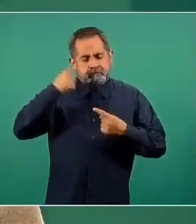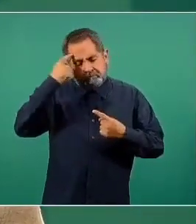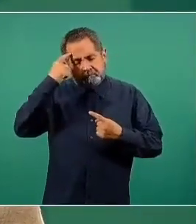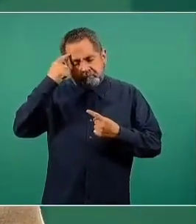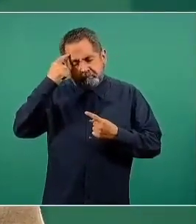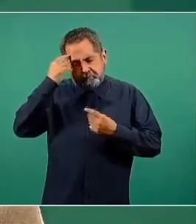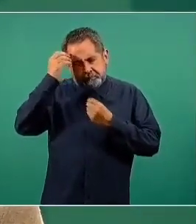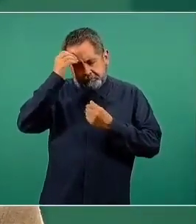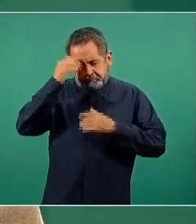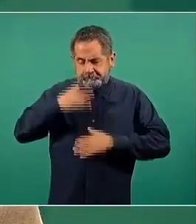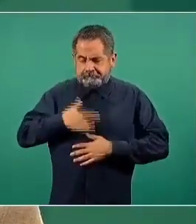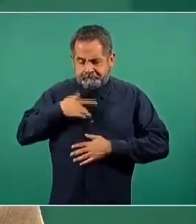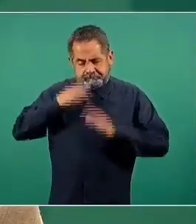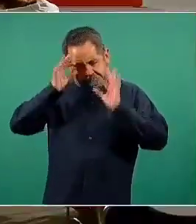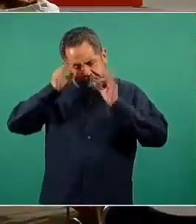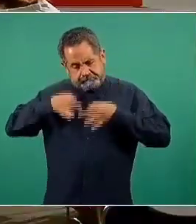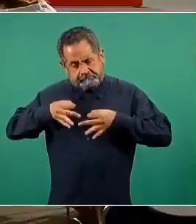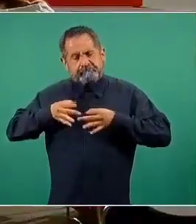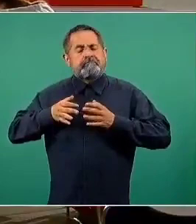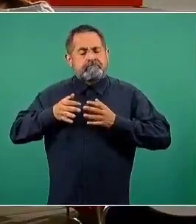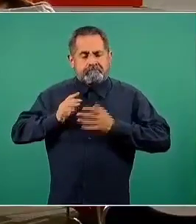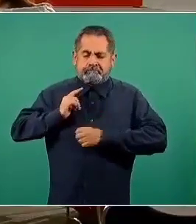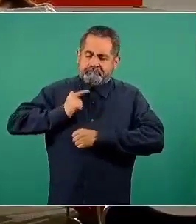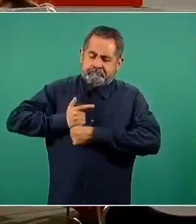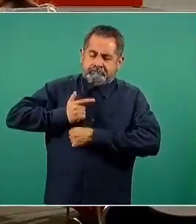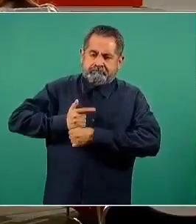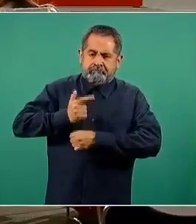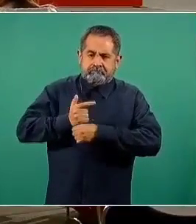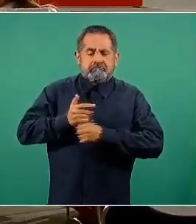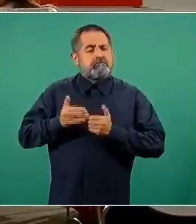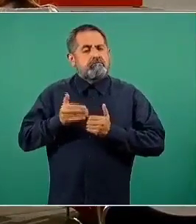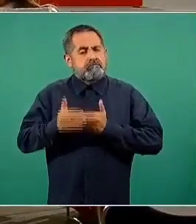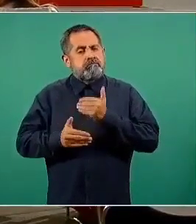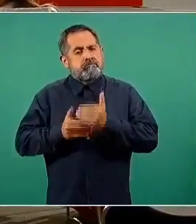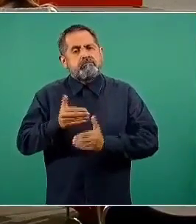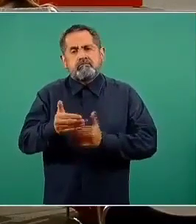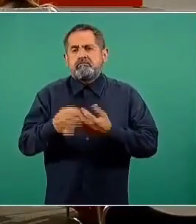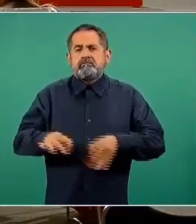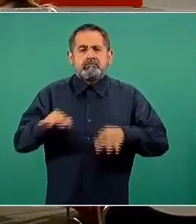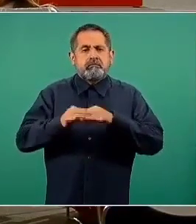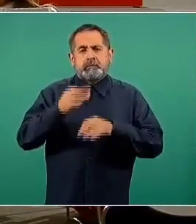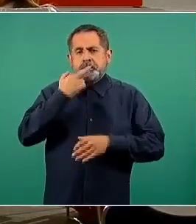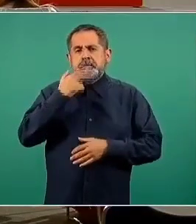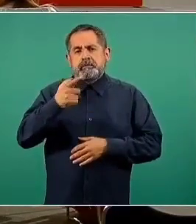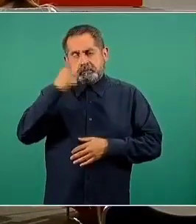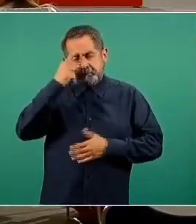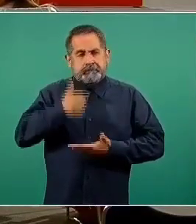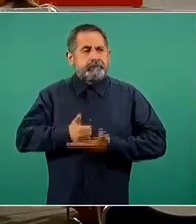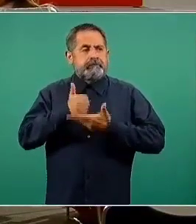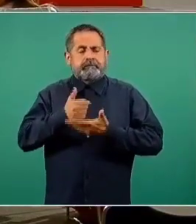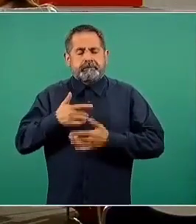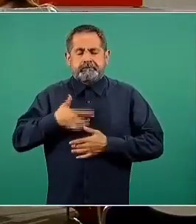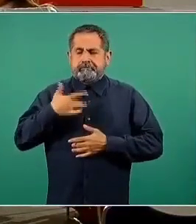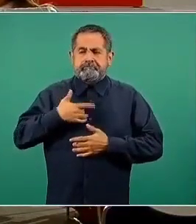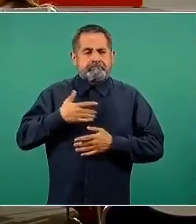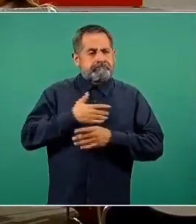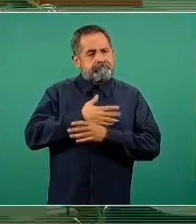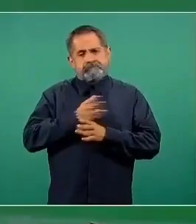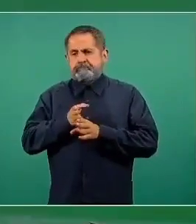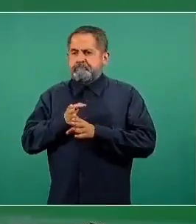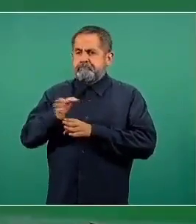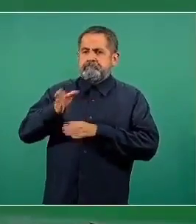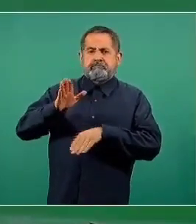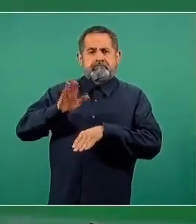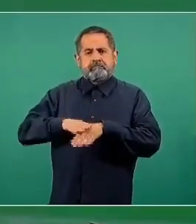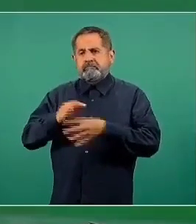autocrítica que nos ha permitido ya en lo concreto dar algunos pasos importantes que ayudan a orientar